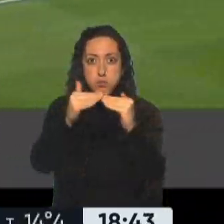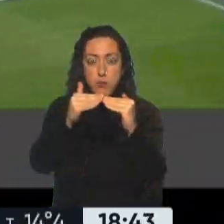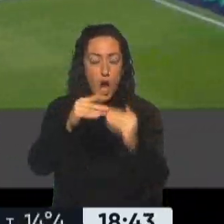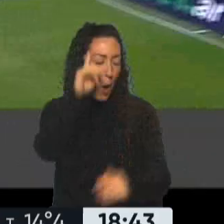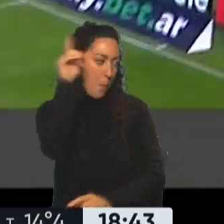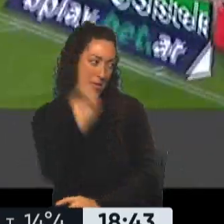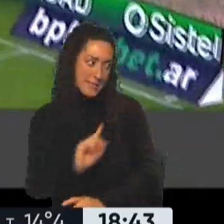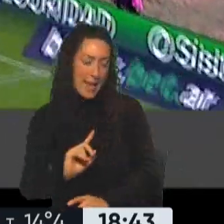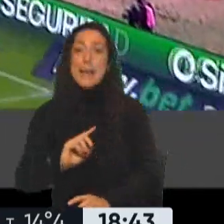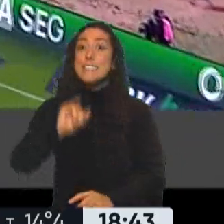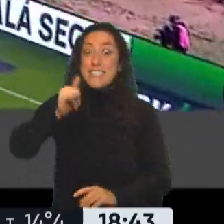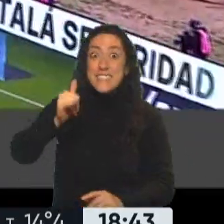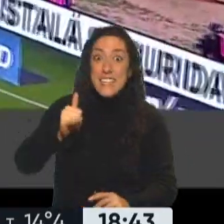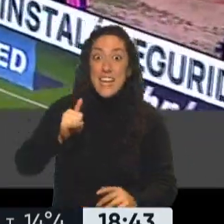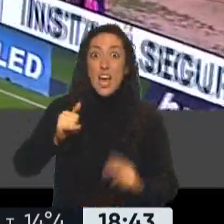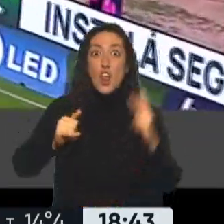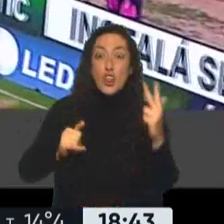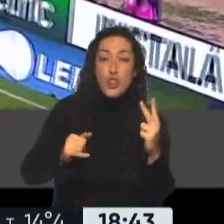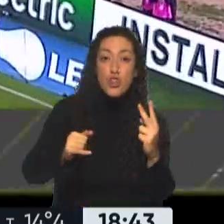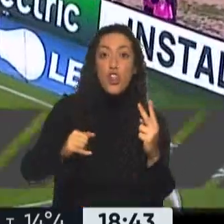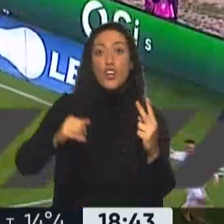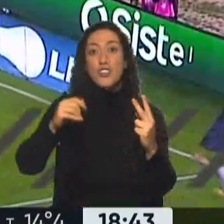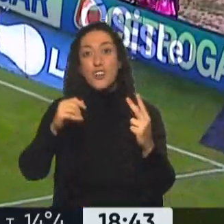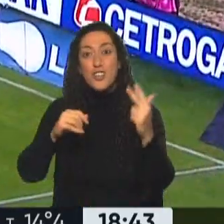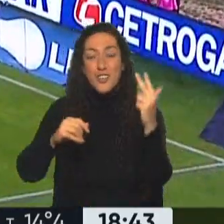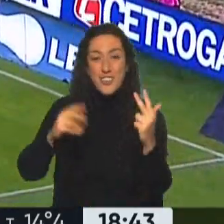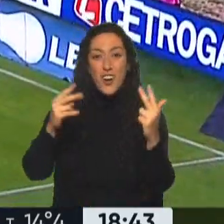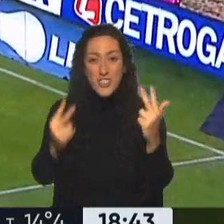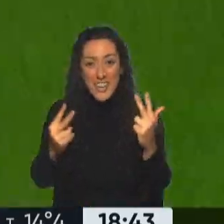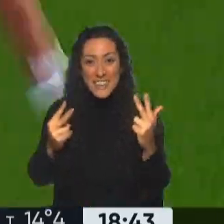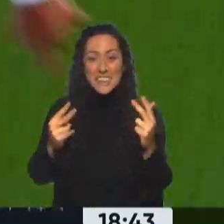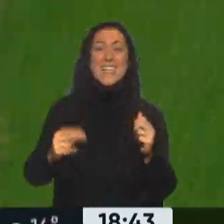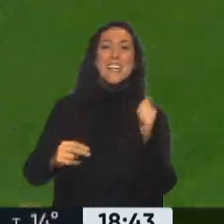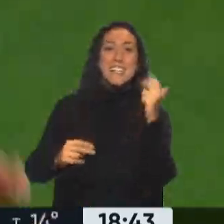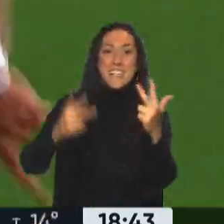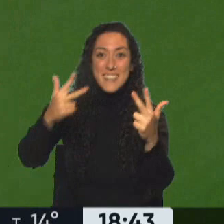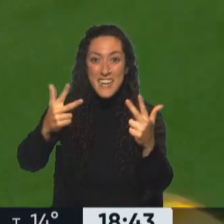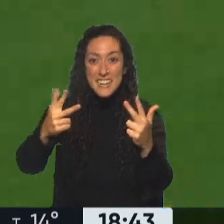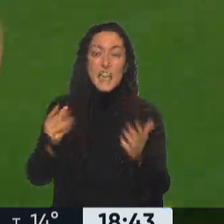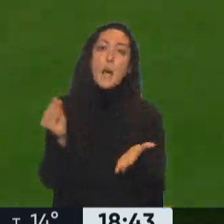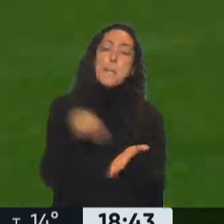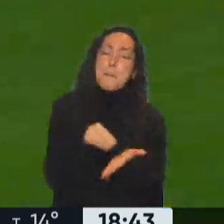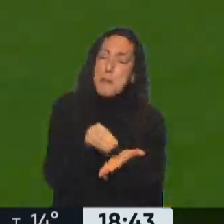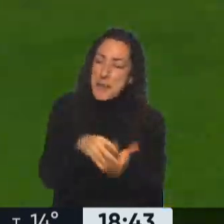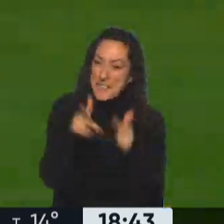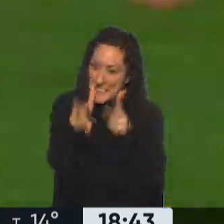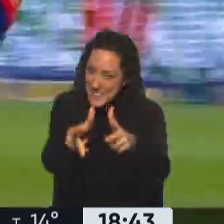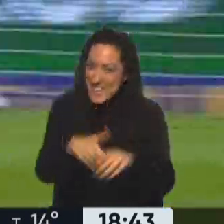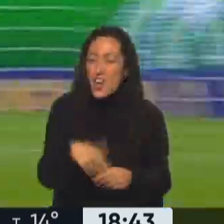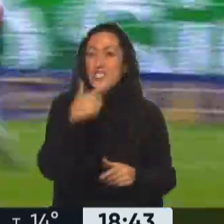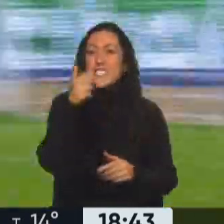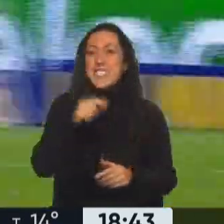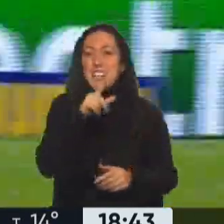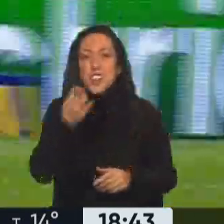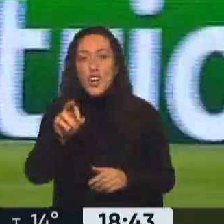Sí, el 2-3 y el 3-3. No te puedo creer. Con ese remate cruzado. Y te digo más. Más. Santo Rico, que tiene los guantes